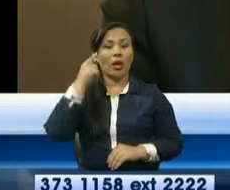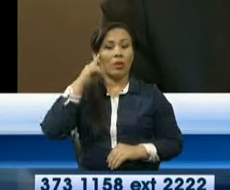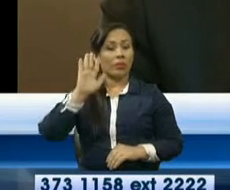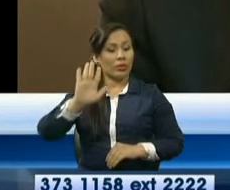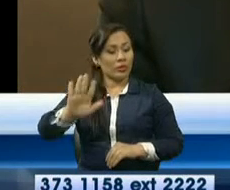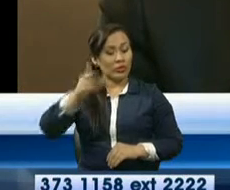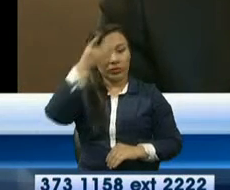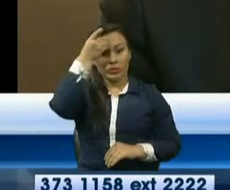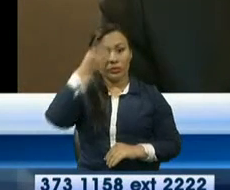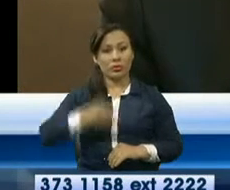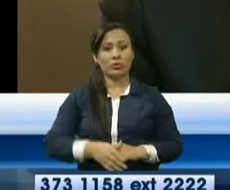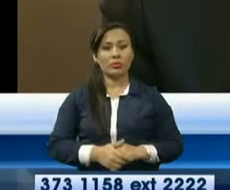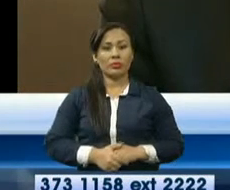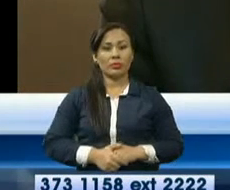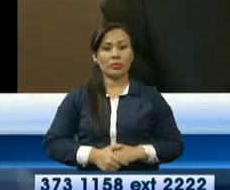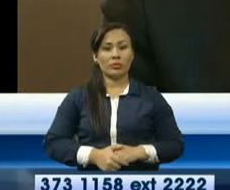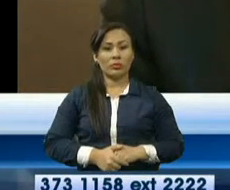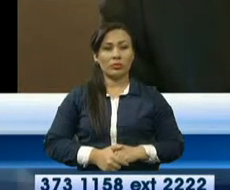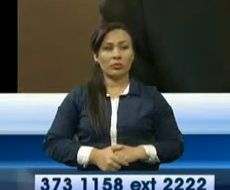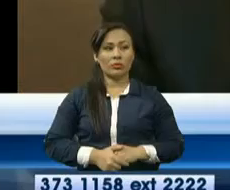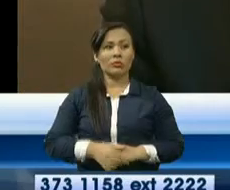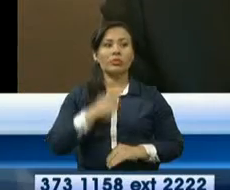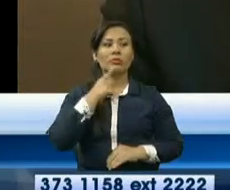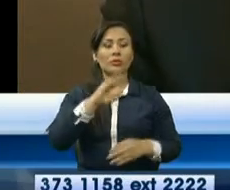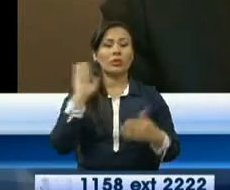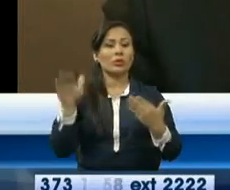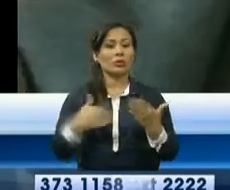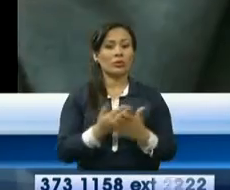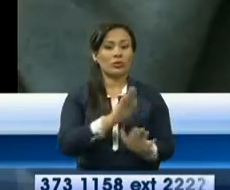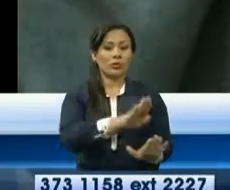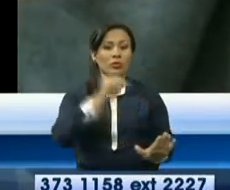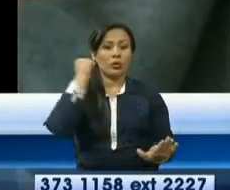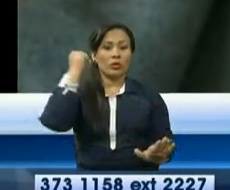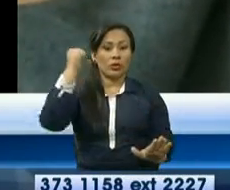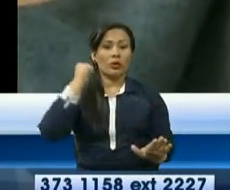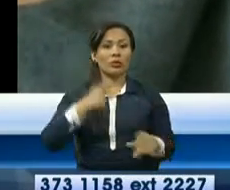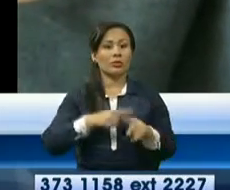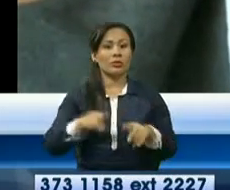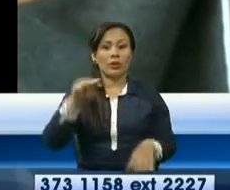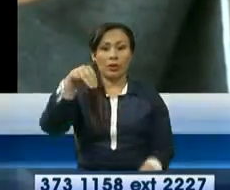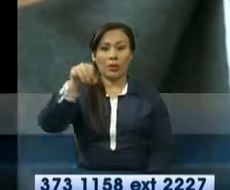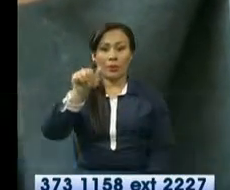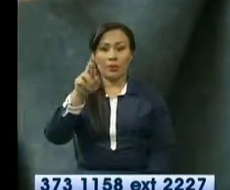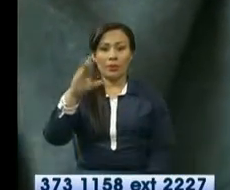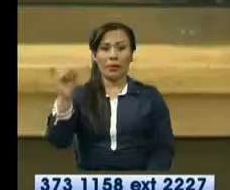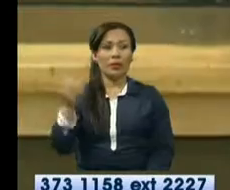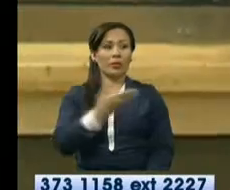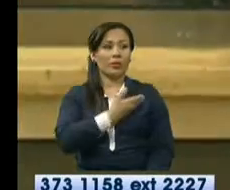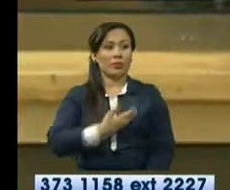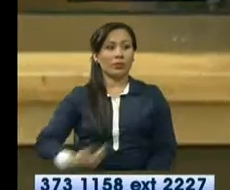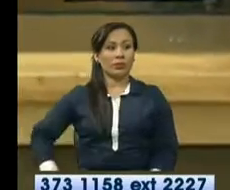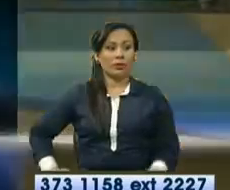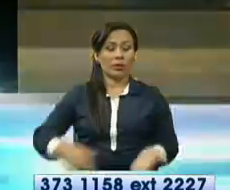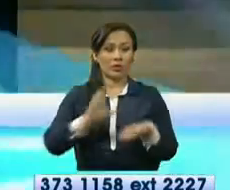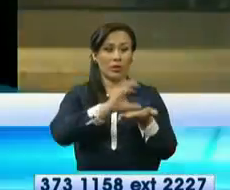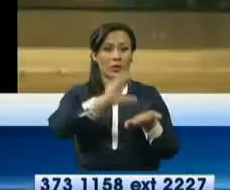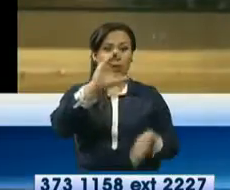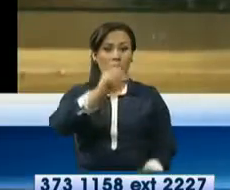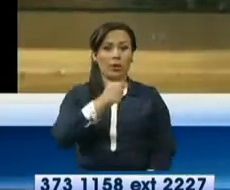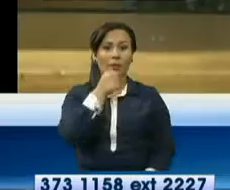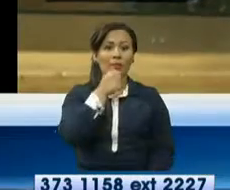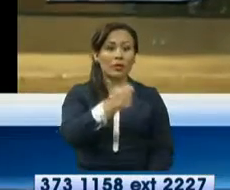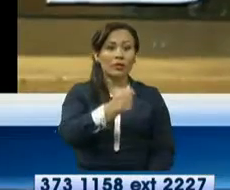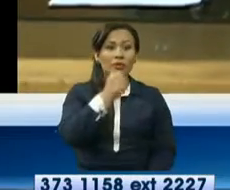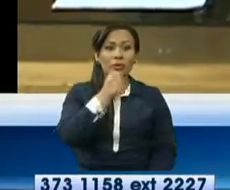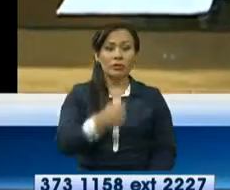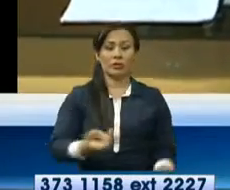ejercer, valga la redundancia, su derecho. Pero Marco Villarruel, presidente del Colegio de Periodistas, va más allá y